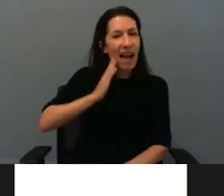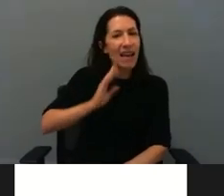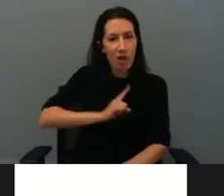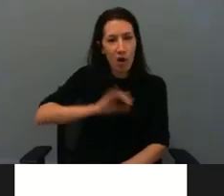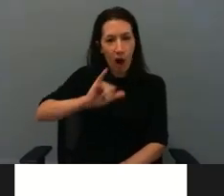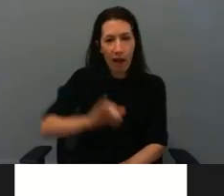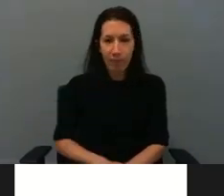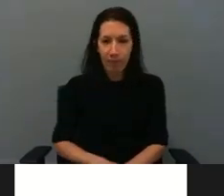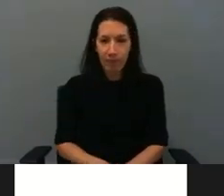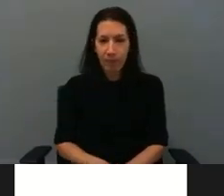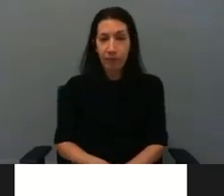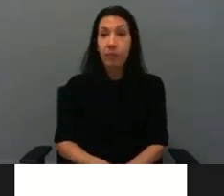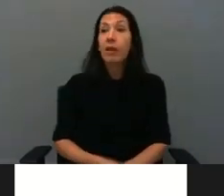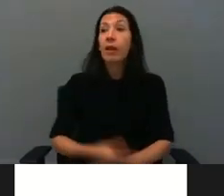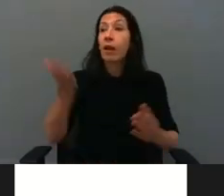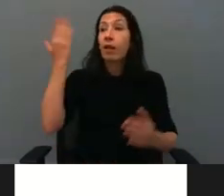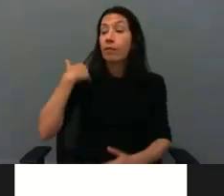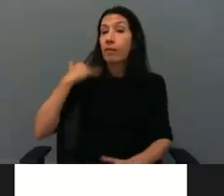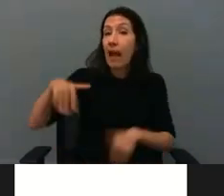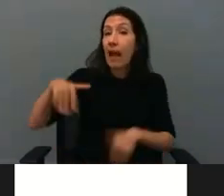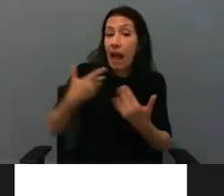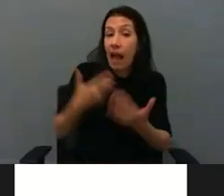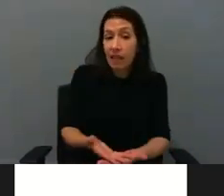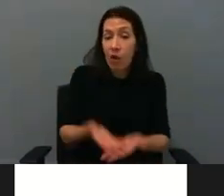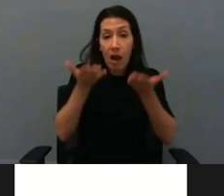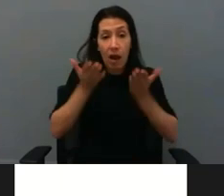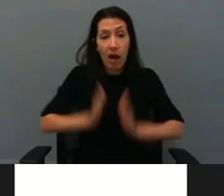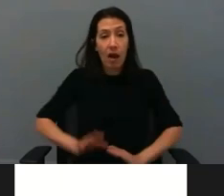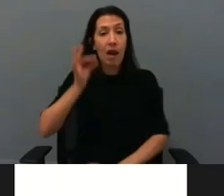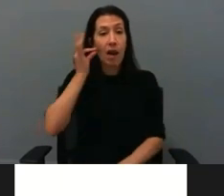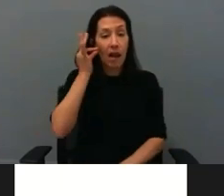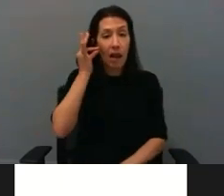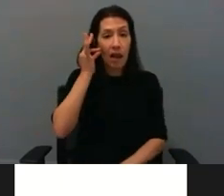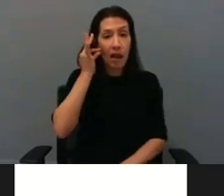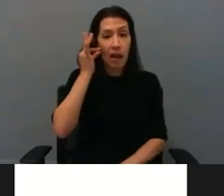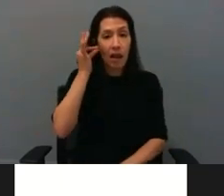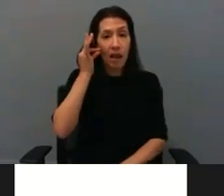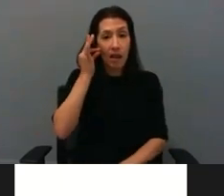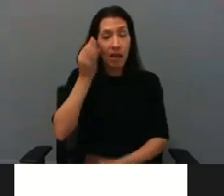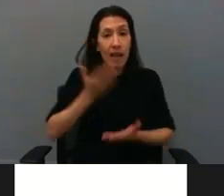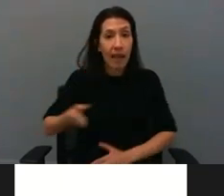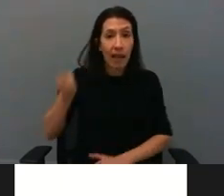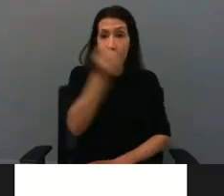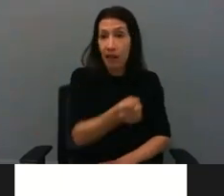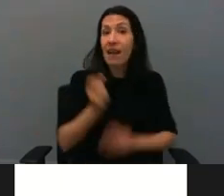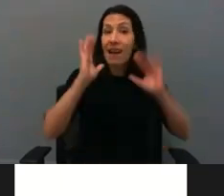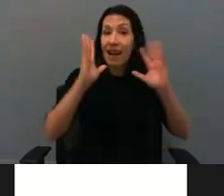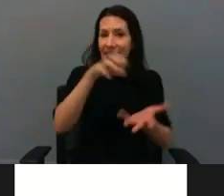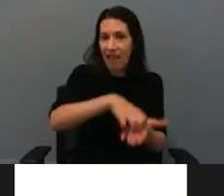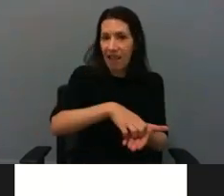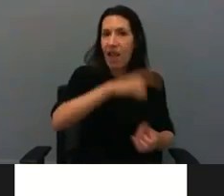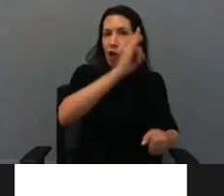Desde un tiempo acá, Carmencita asiste a la residencia. Se queda de lunes a